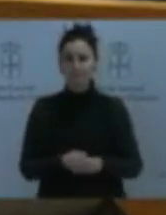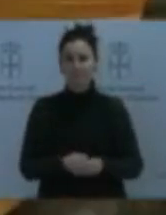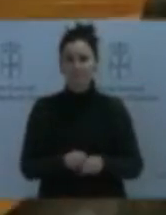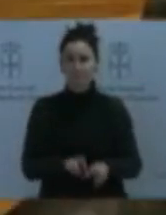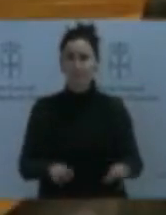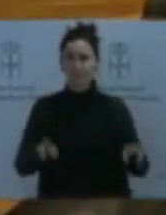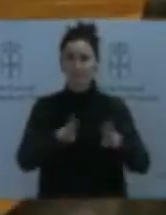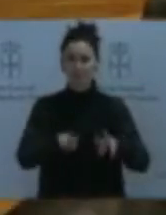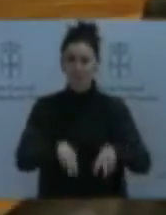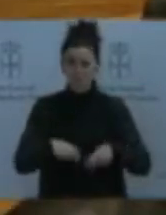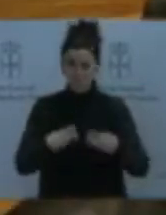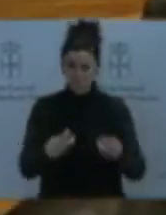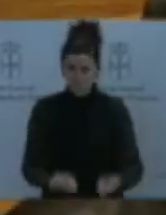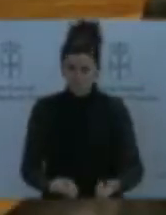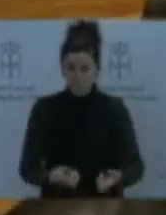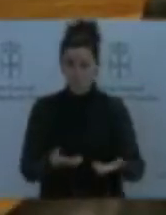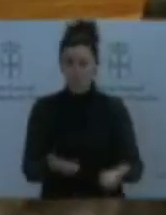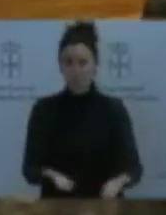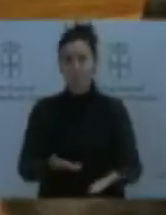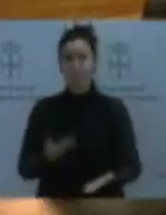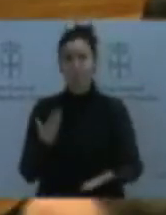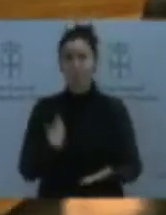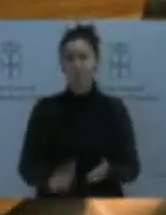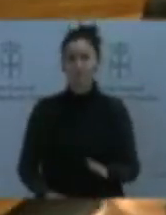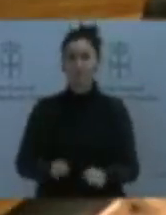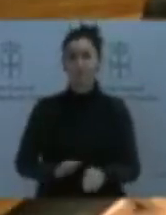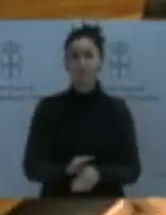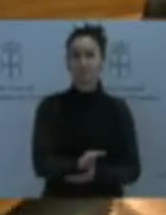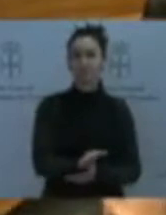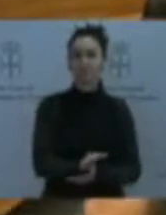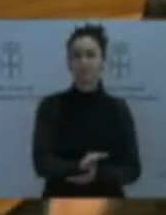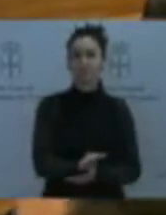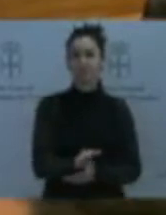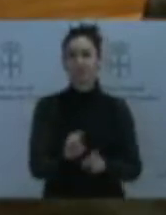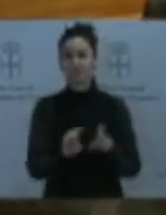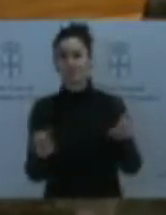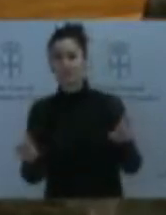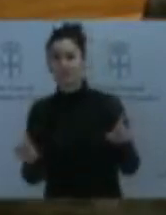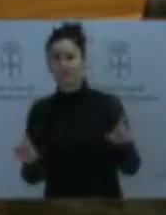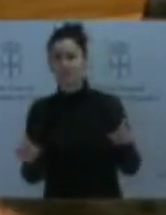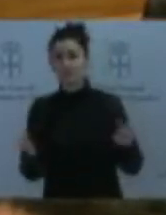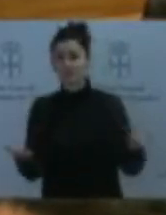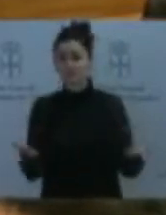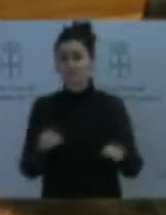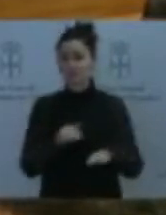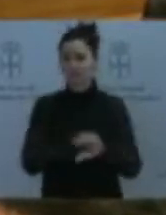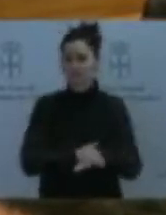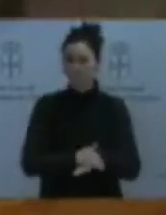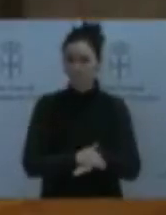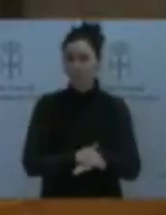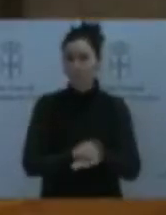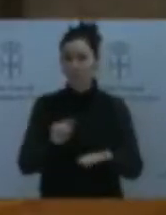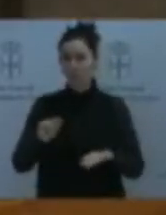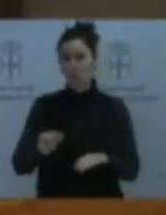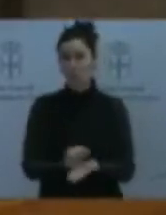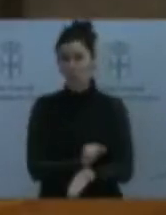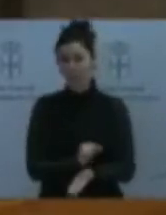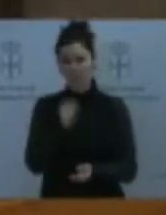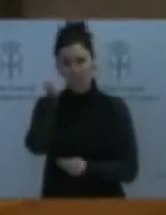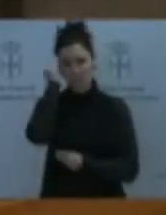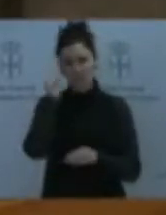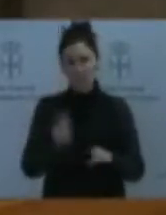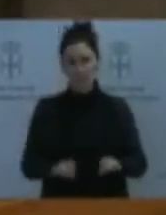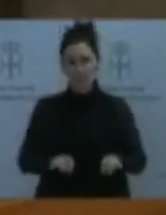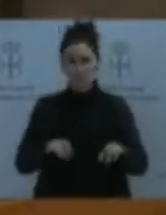había invertido por parte de la empresa y se cumplieran los contratos. Yo creo en Australia también había un conflicto sobre determinado contrato que espero